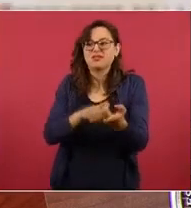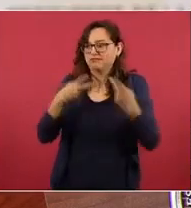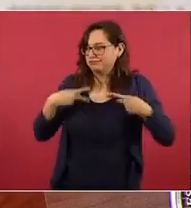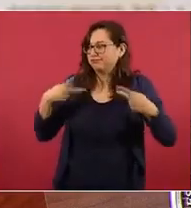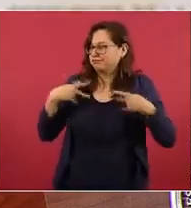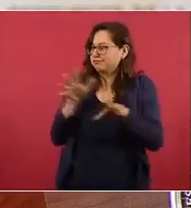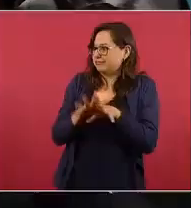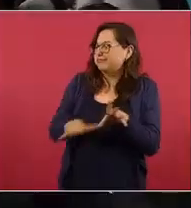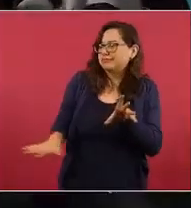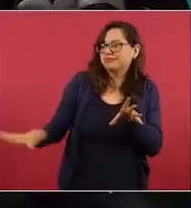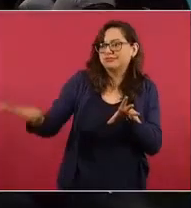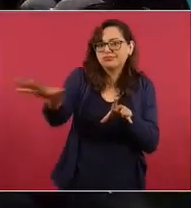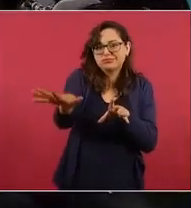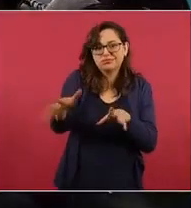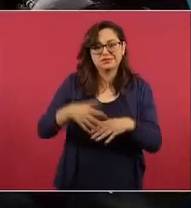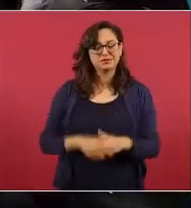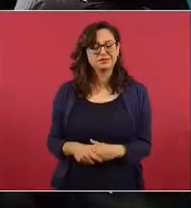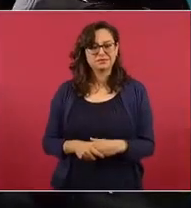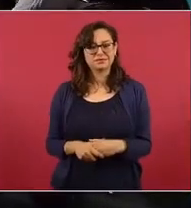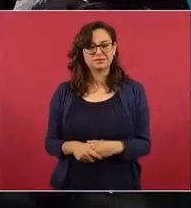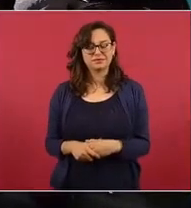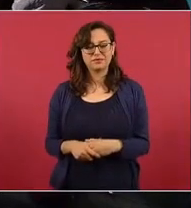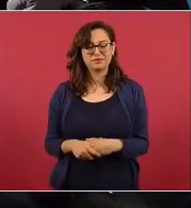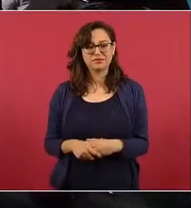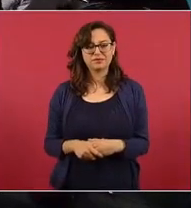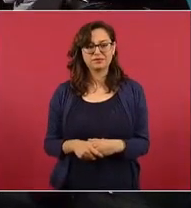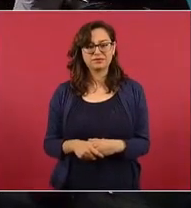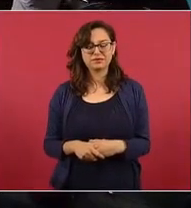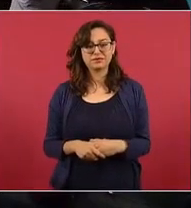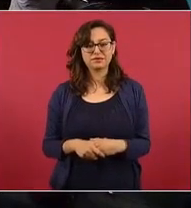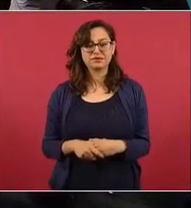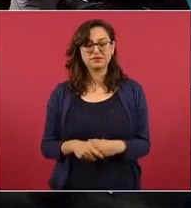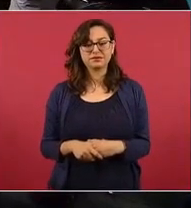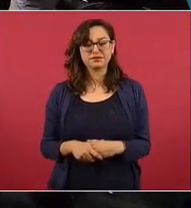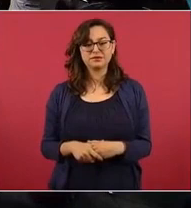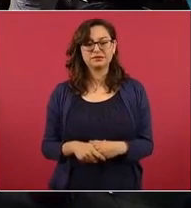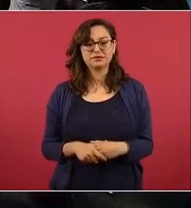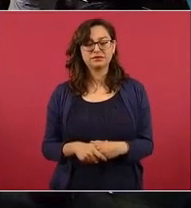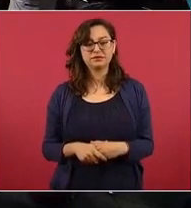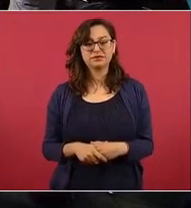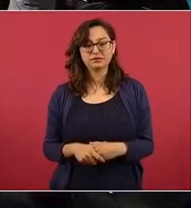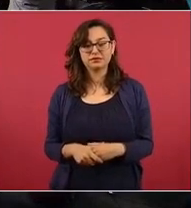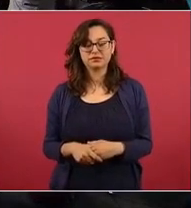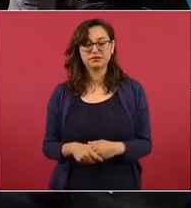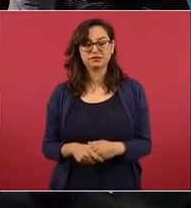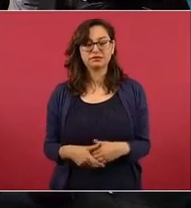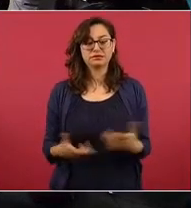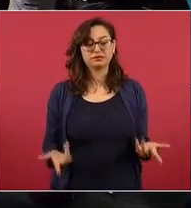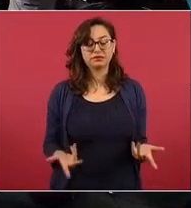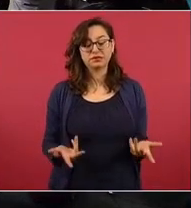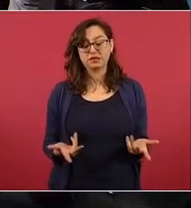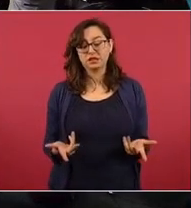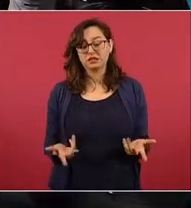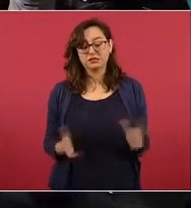uno de los más leídos de los conservadores, o por